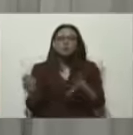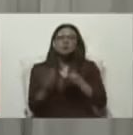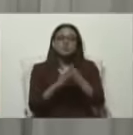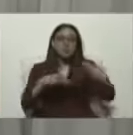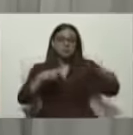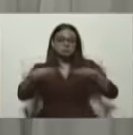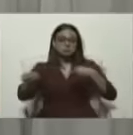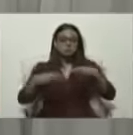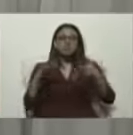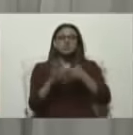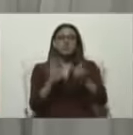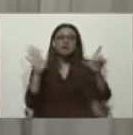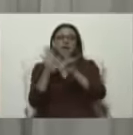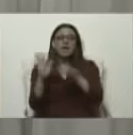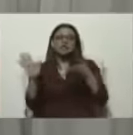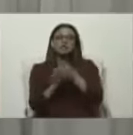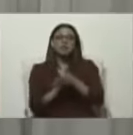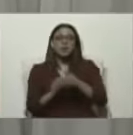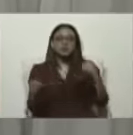market,